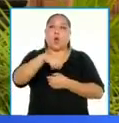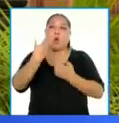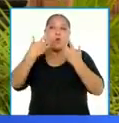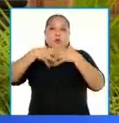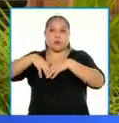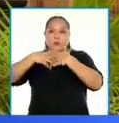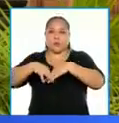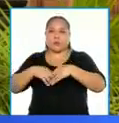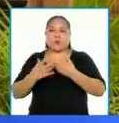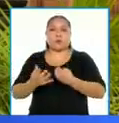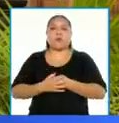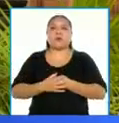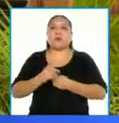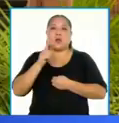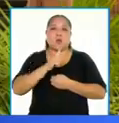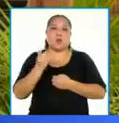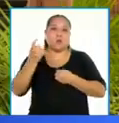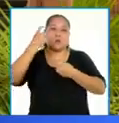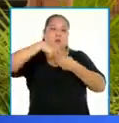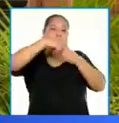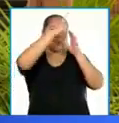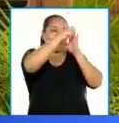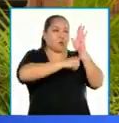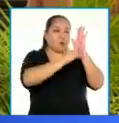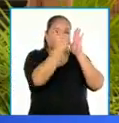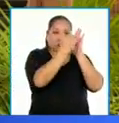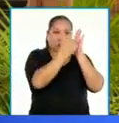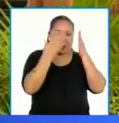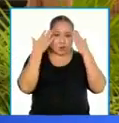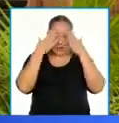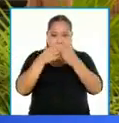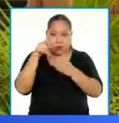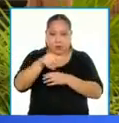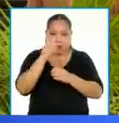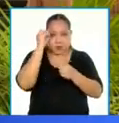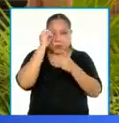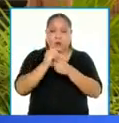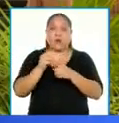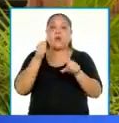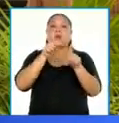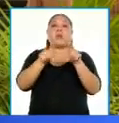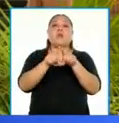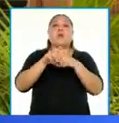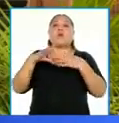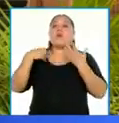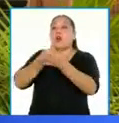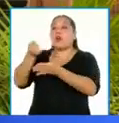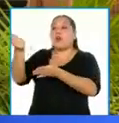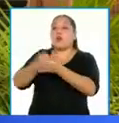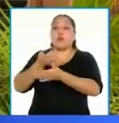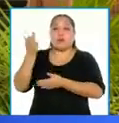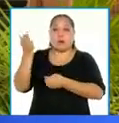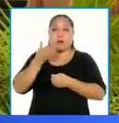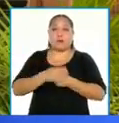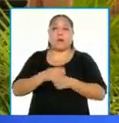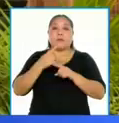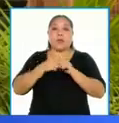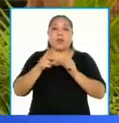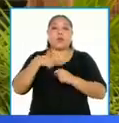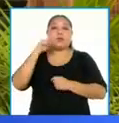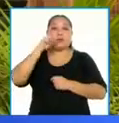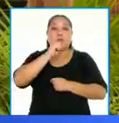empresas que no están registradas para ese fin importar, ¿ok? Pero igual tienen que